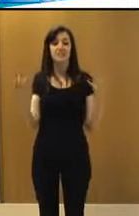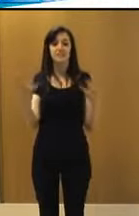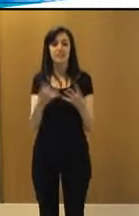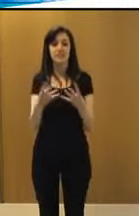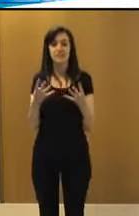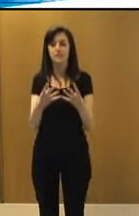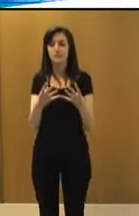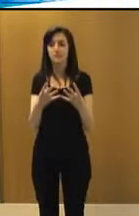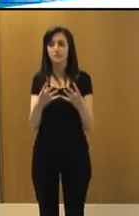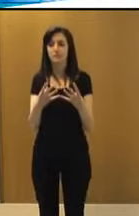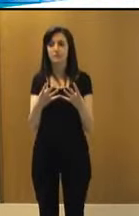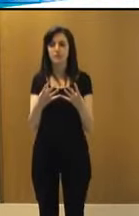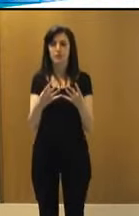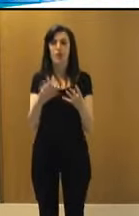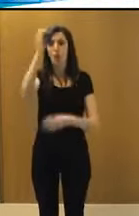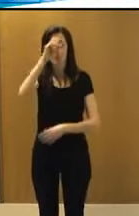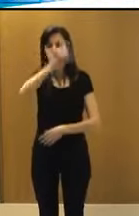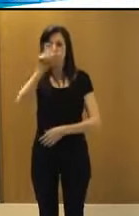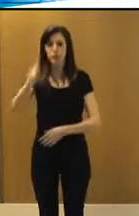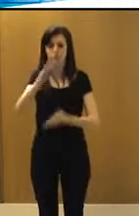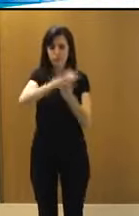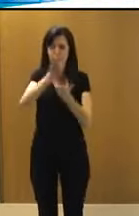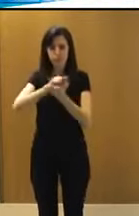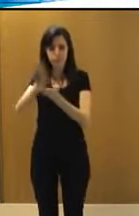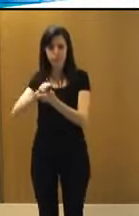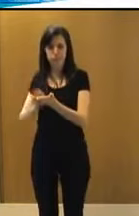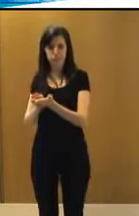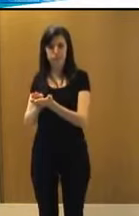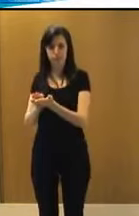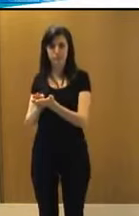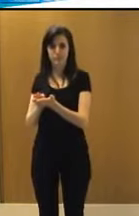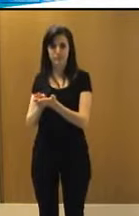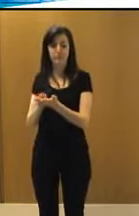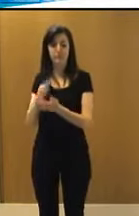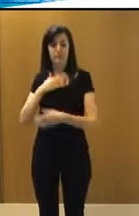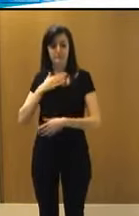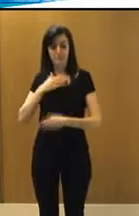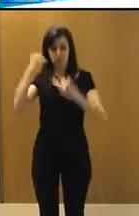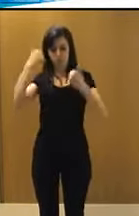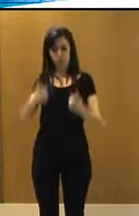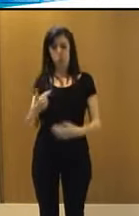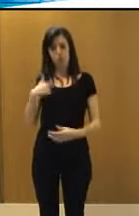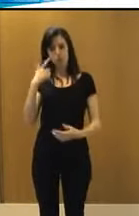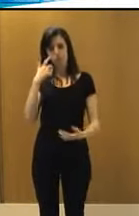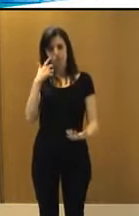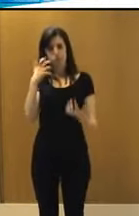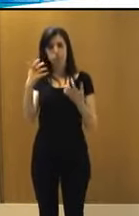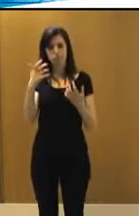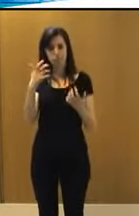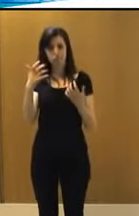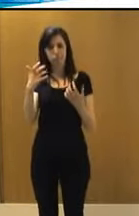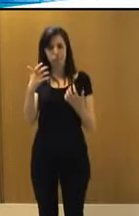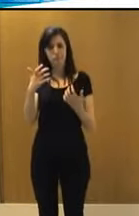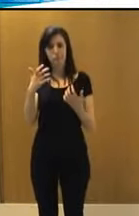Internet es testar y recoger la opinión de la gente en directo. Entonces, a mí personalmente me llamó la